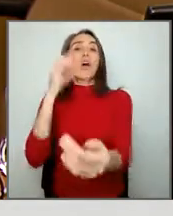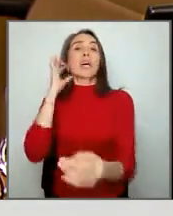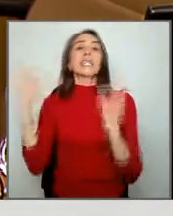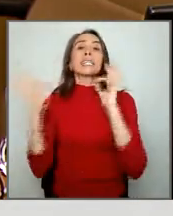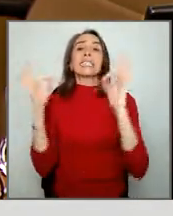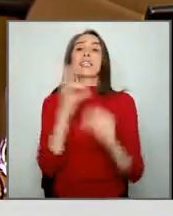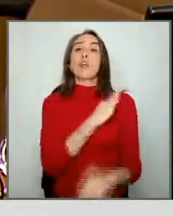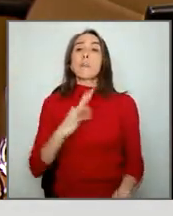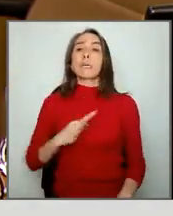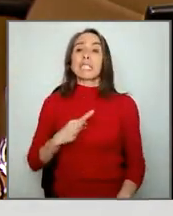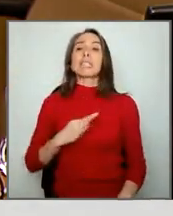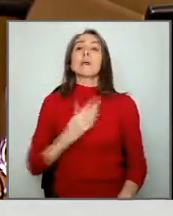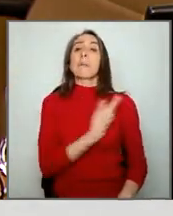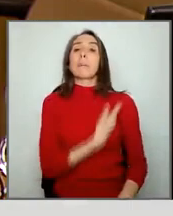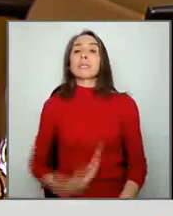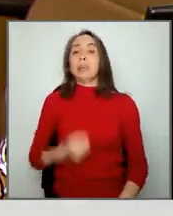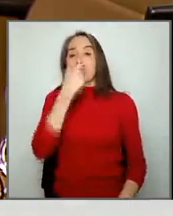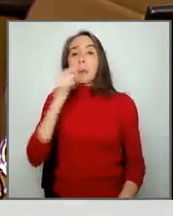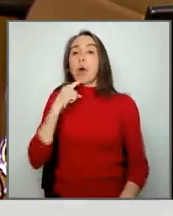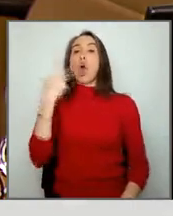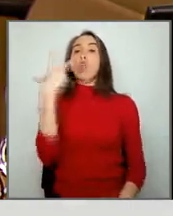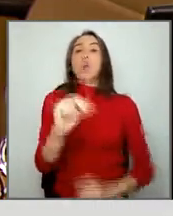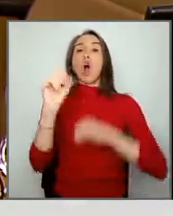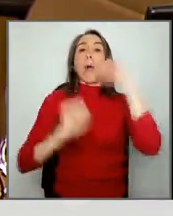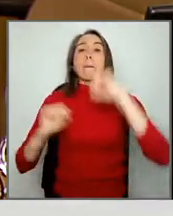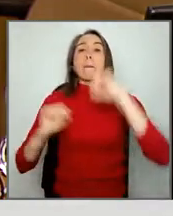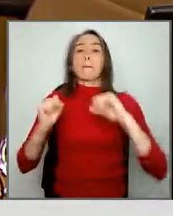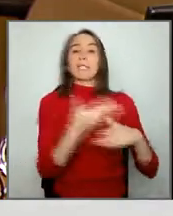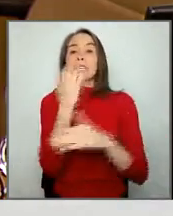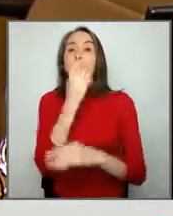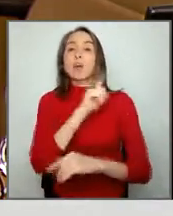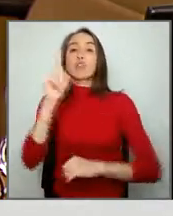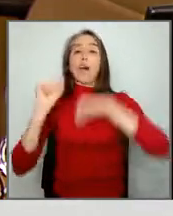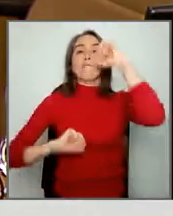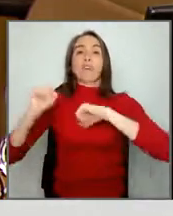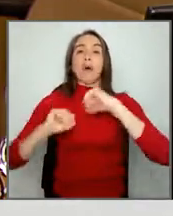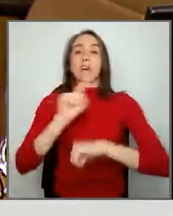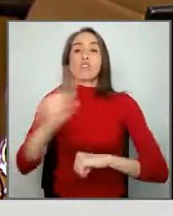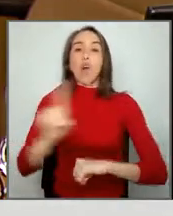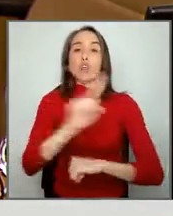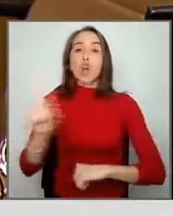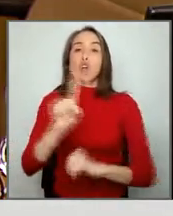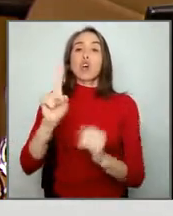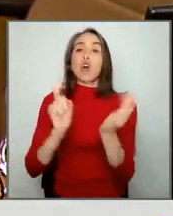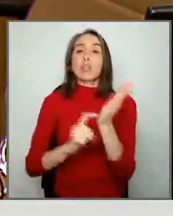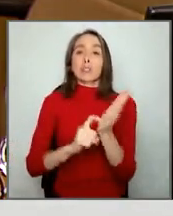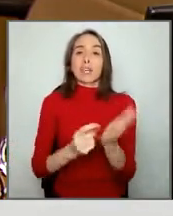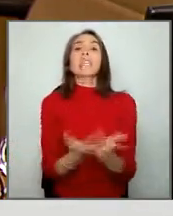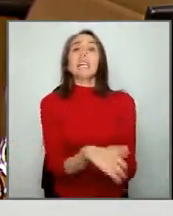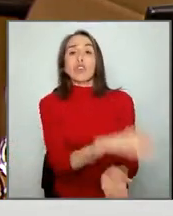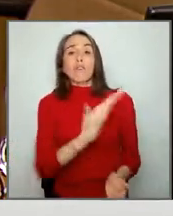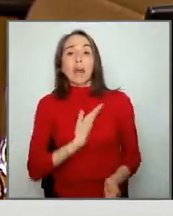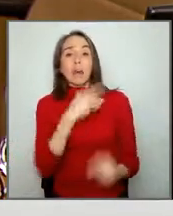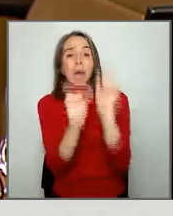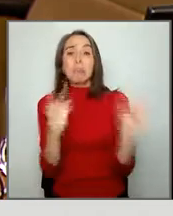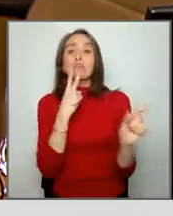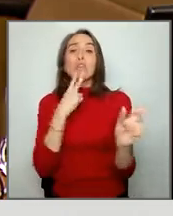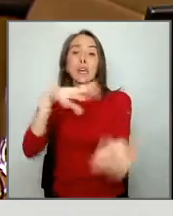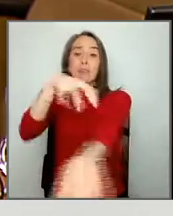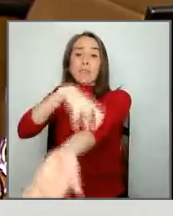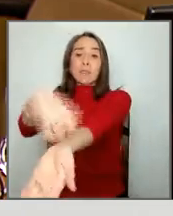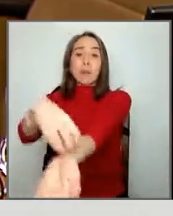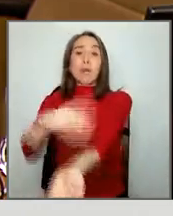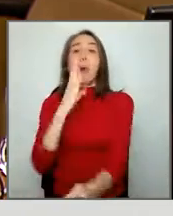a la salmonera no a la actividad productiva no a la industria nos van a nos van a hacer vivir de bonos Entonces yo la verdad